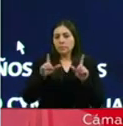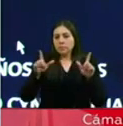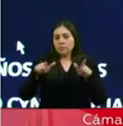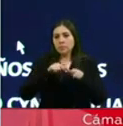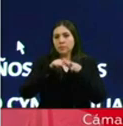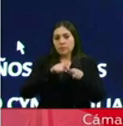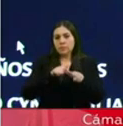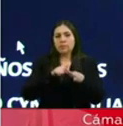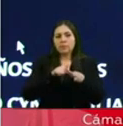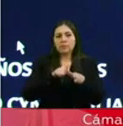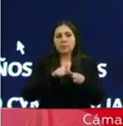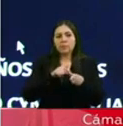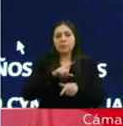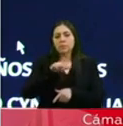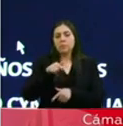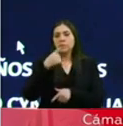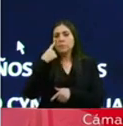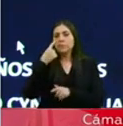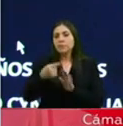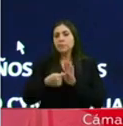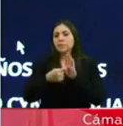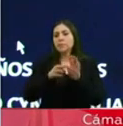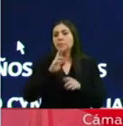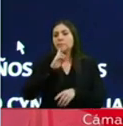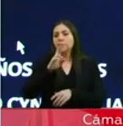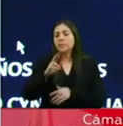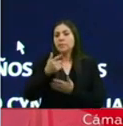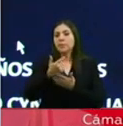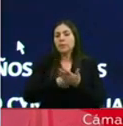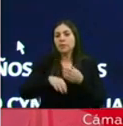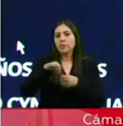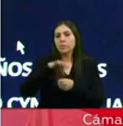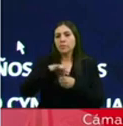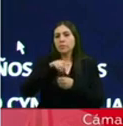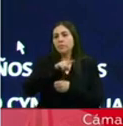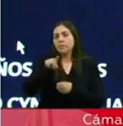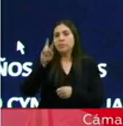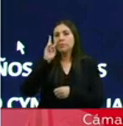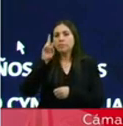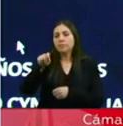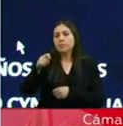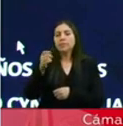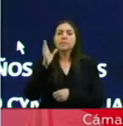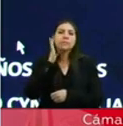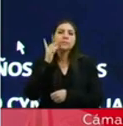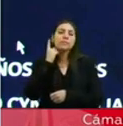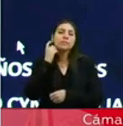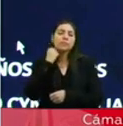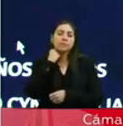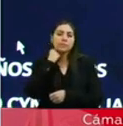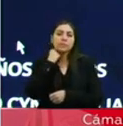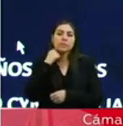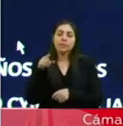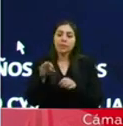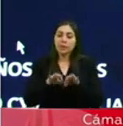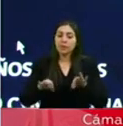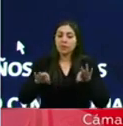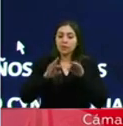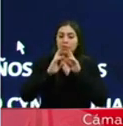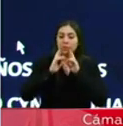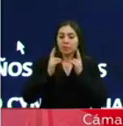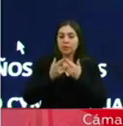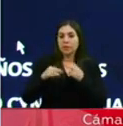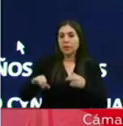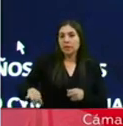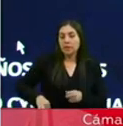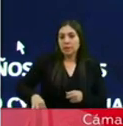fuerzas armadas Pues porque les ha resultado una presencia dúctil una presencia cómoda porque no ha señalado sus excesos como